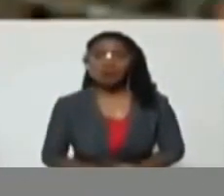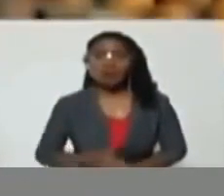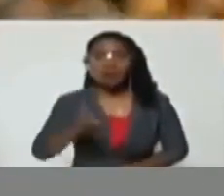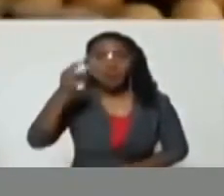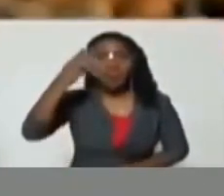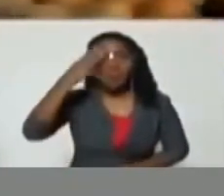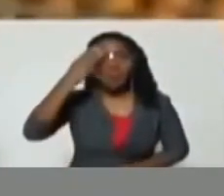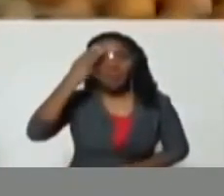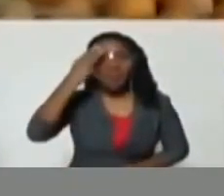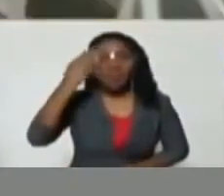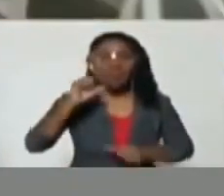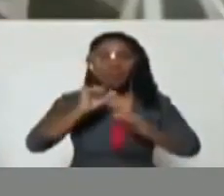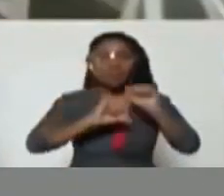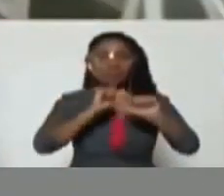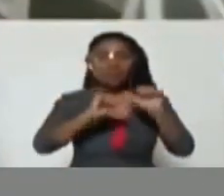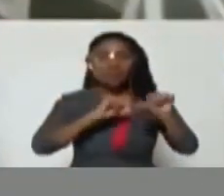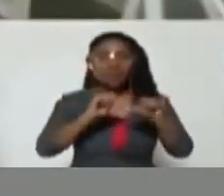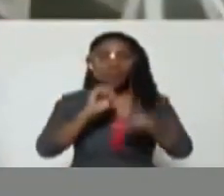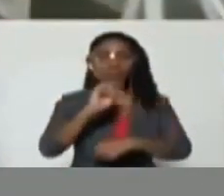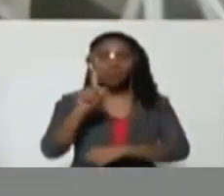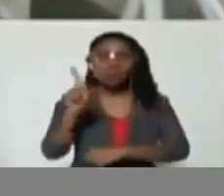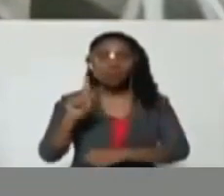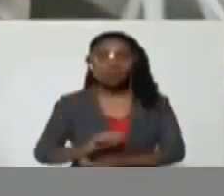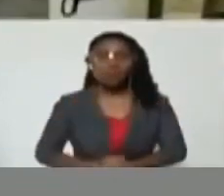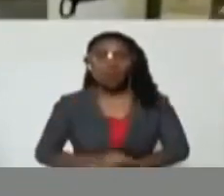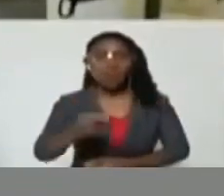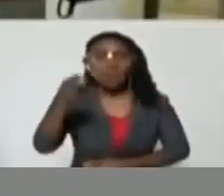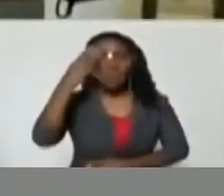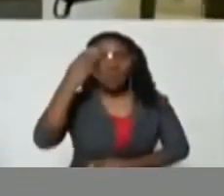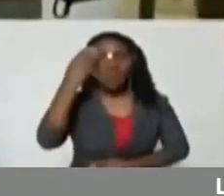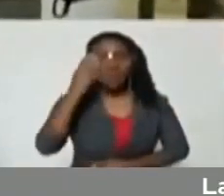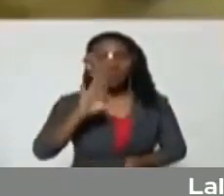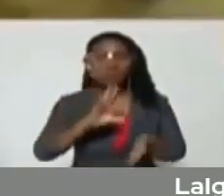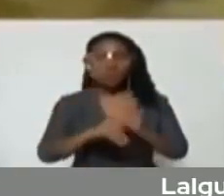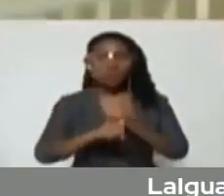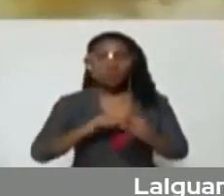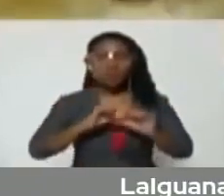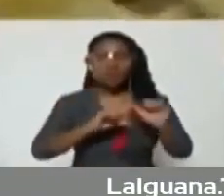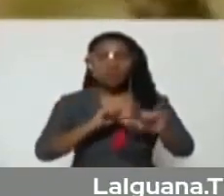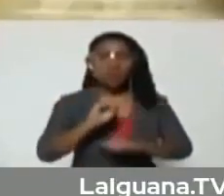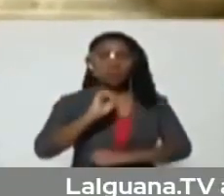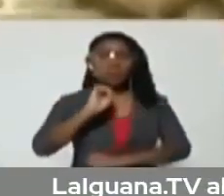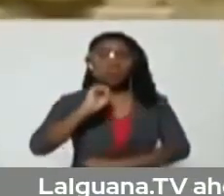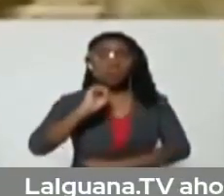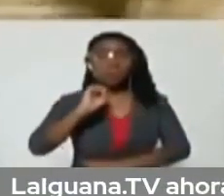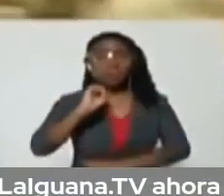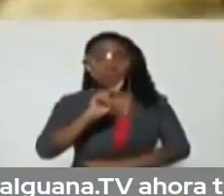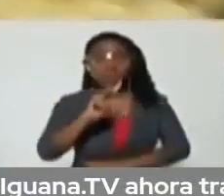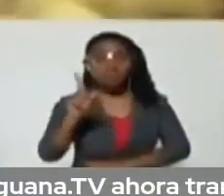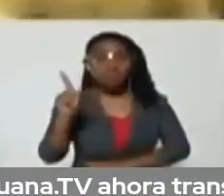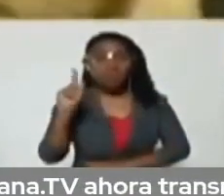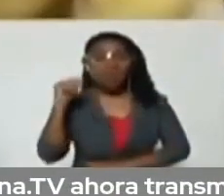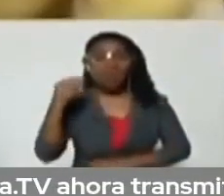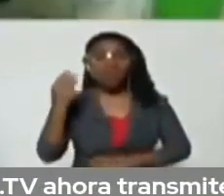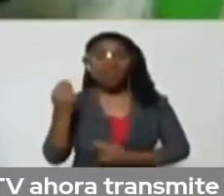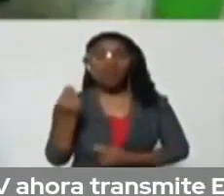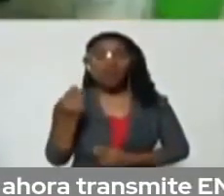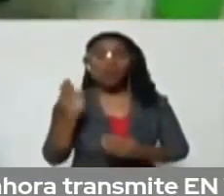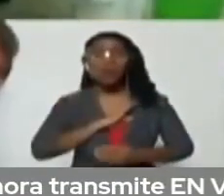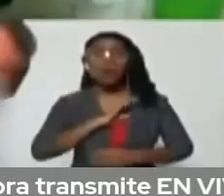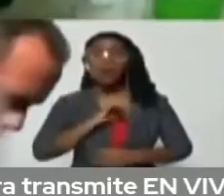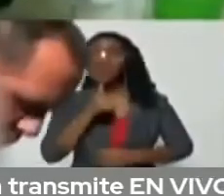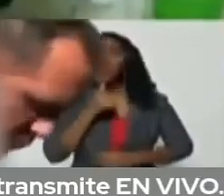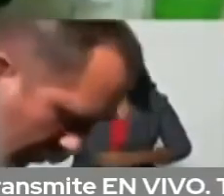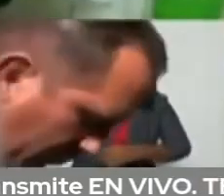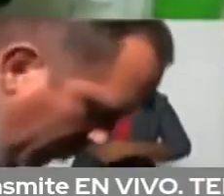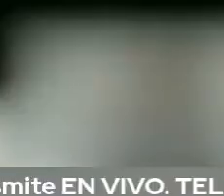Piratería del siglo XXI se llama esto. Piratería del siglo XXI. Ante el bloqueo criminal contra Venezuela del que